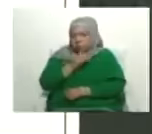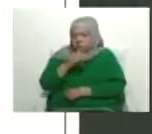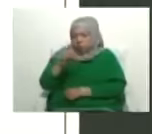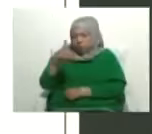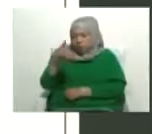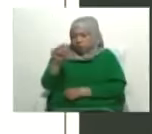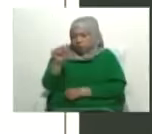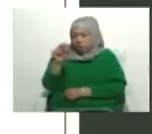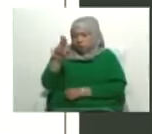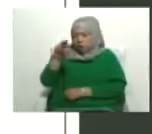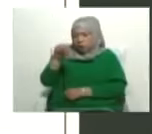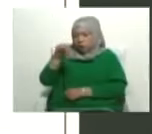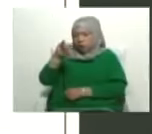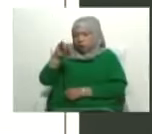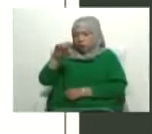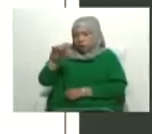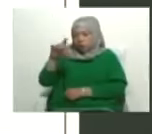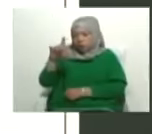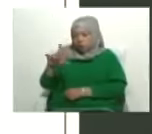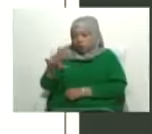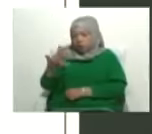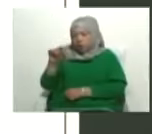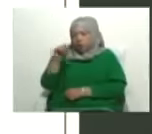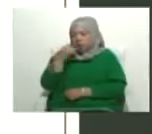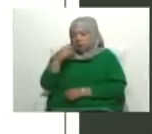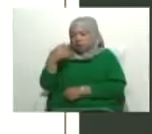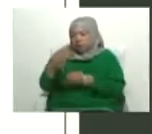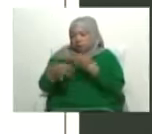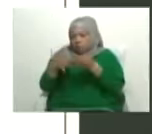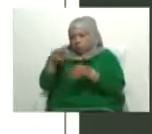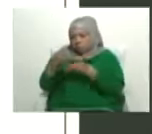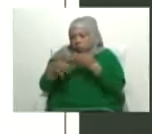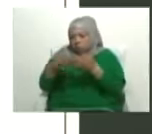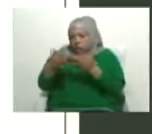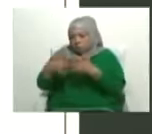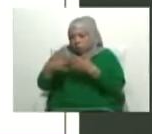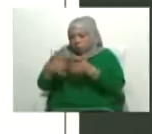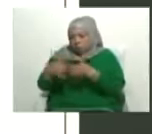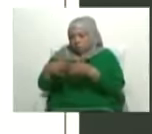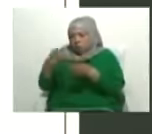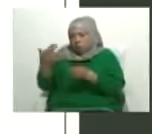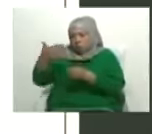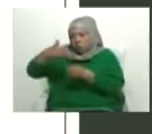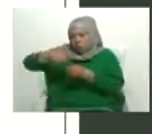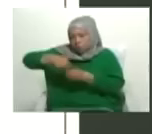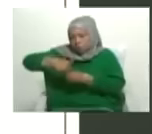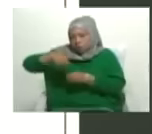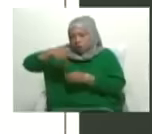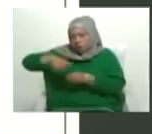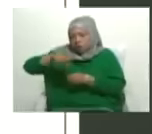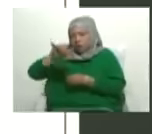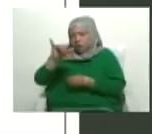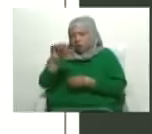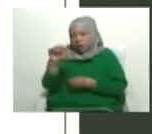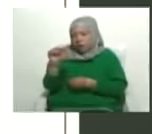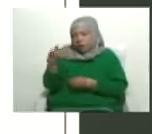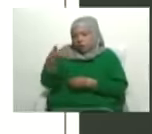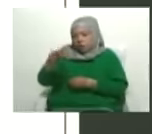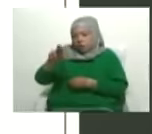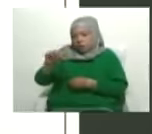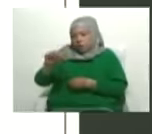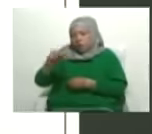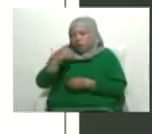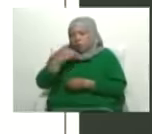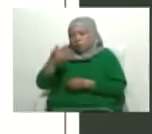está especificado qué debía hacer en la planta de llenado de combustible de Yagua para dejarla